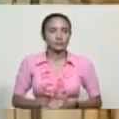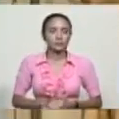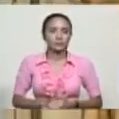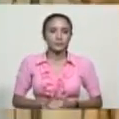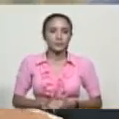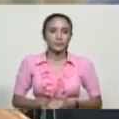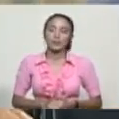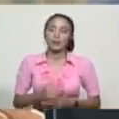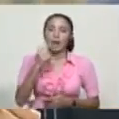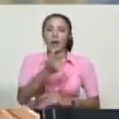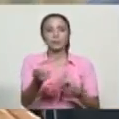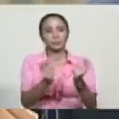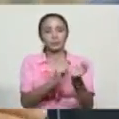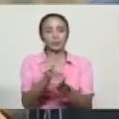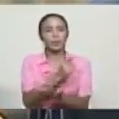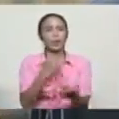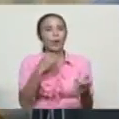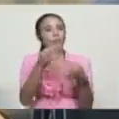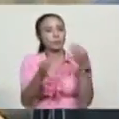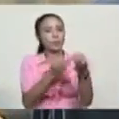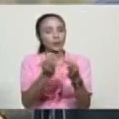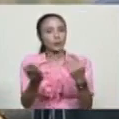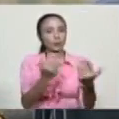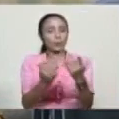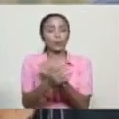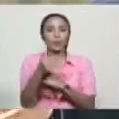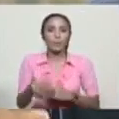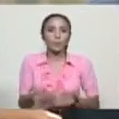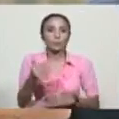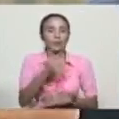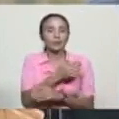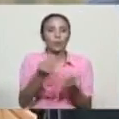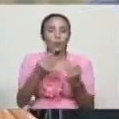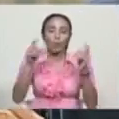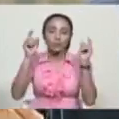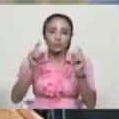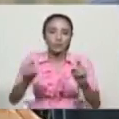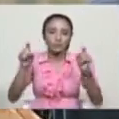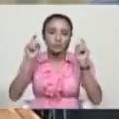de la importancia de tener una formación